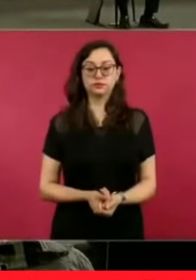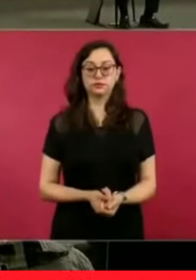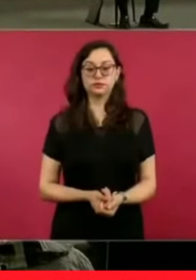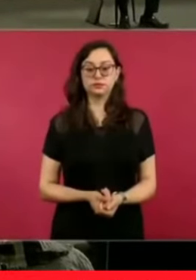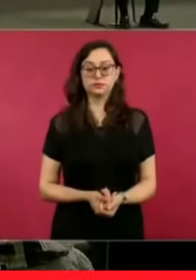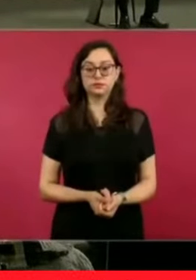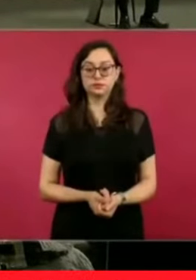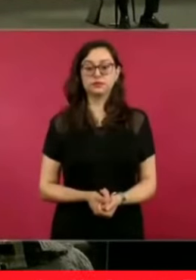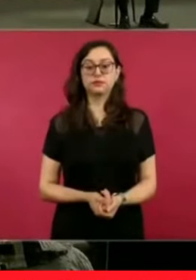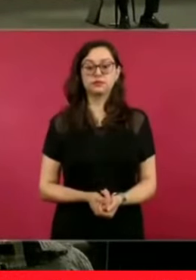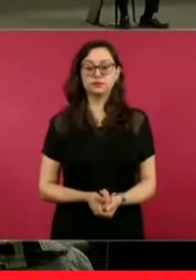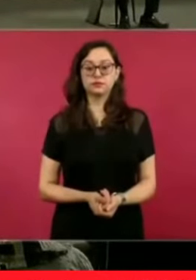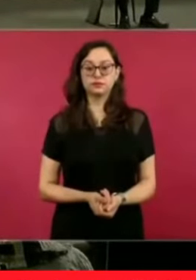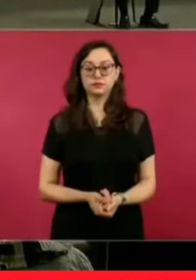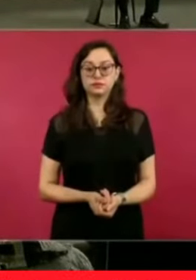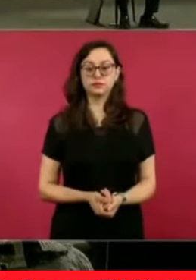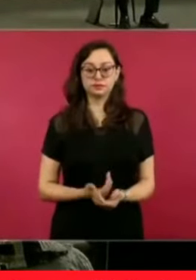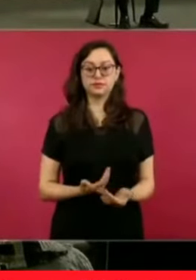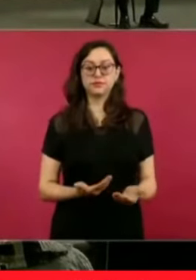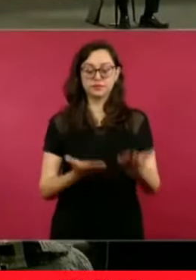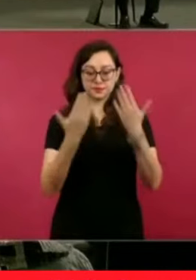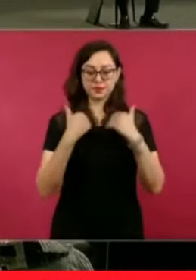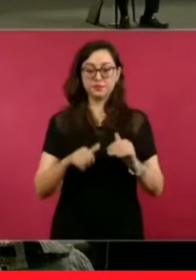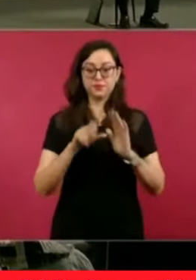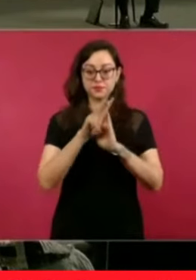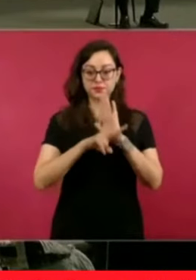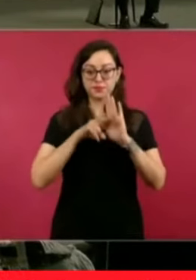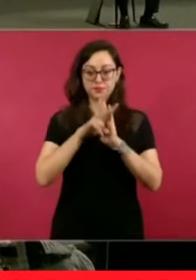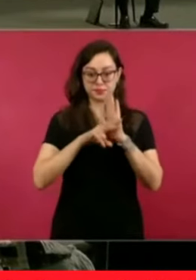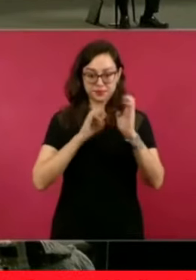conozca a la entrevista